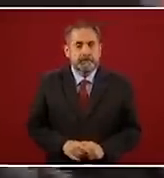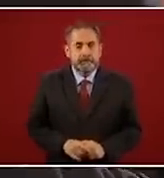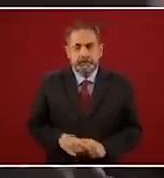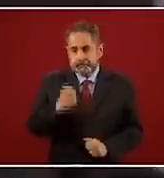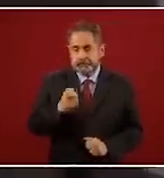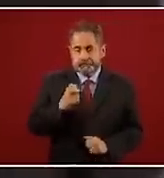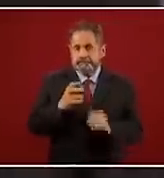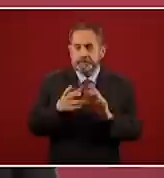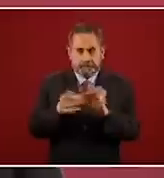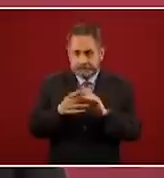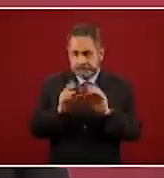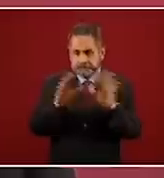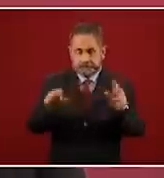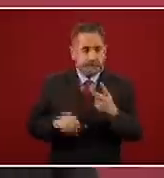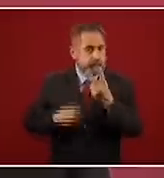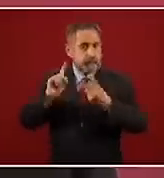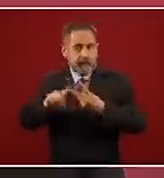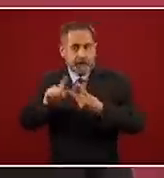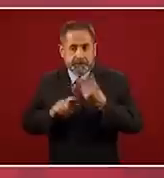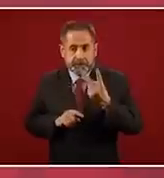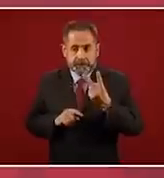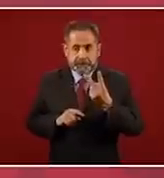Esto lo hemos dejado muy claro. Lo segundo,